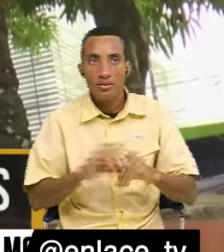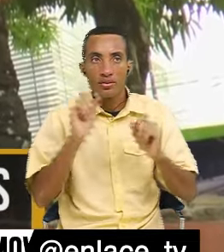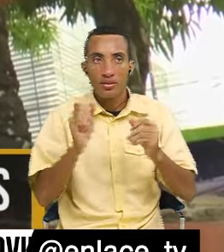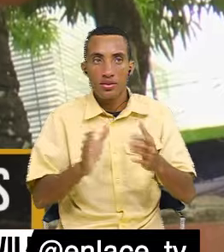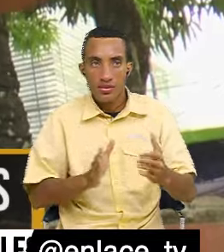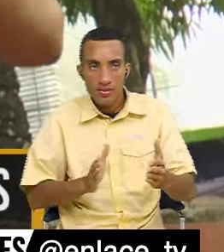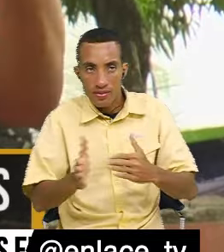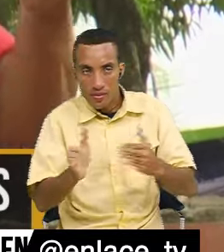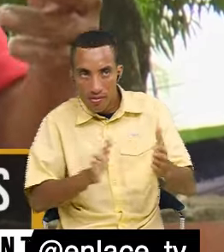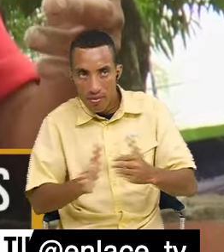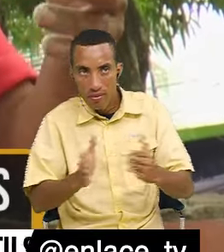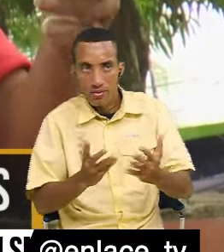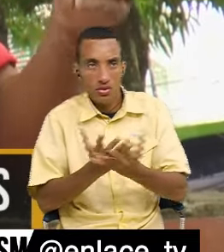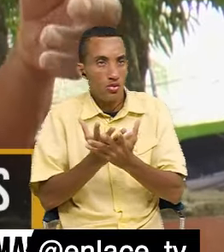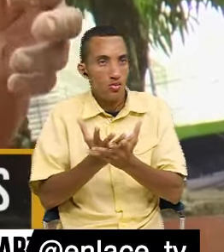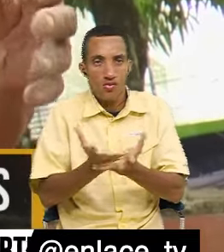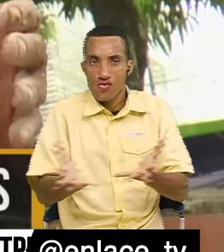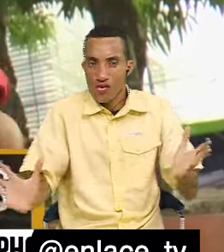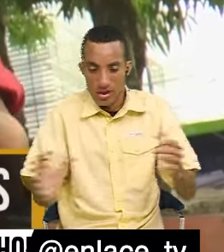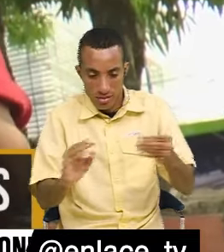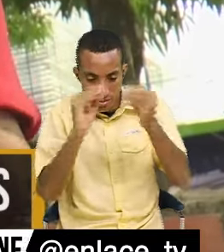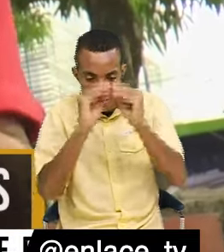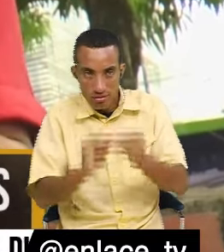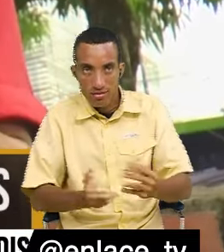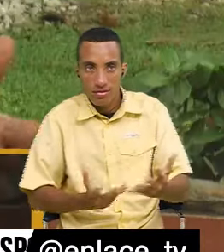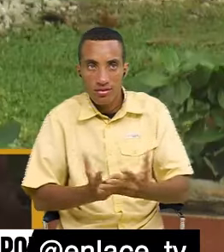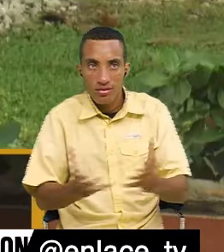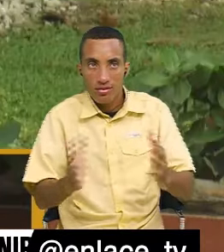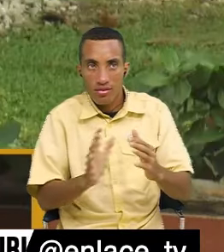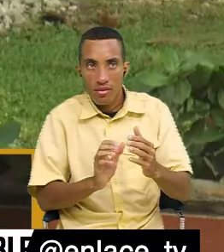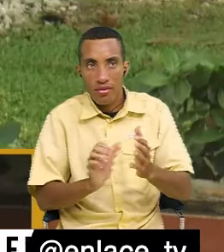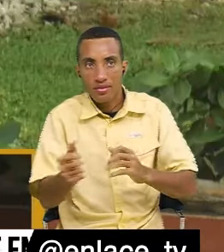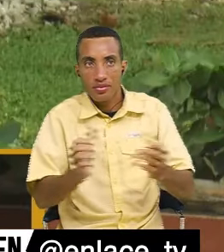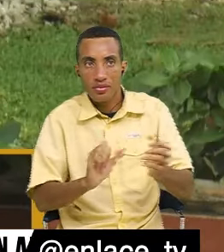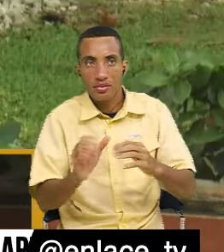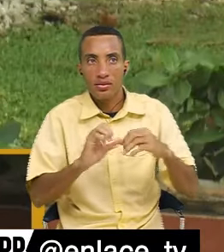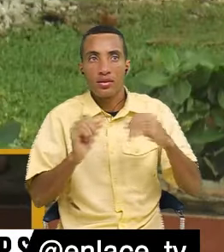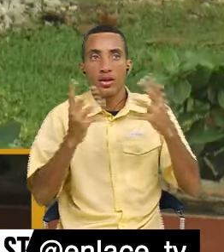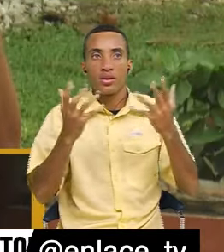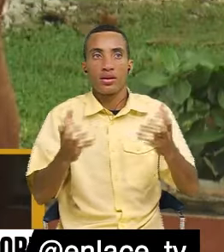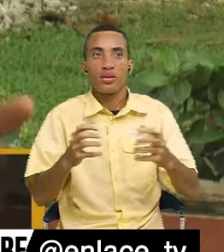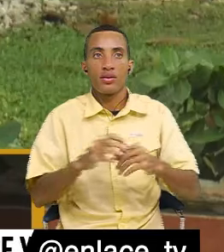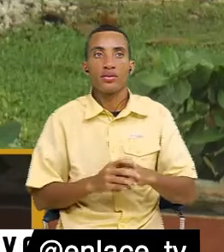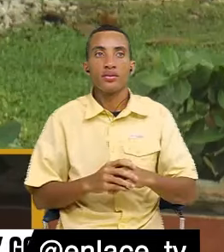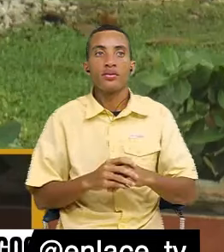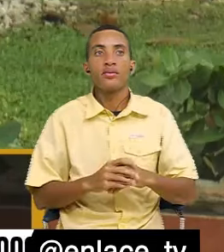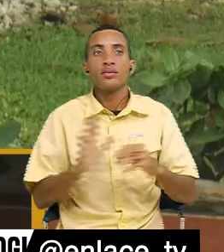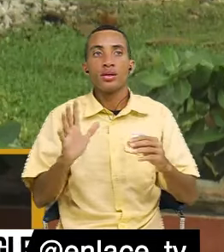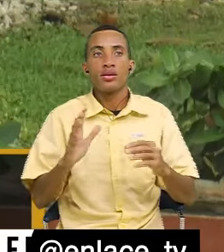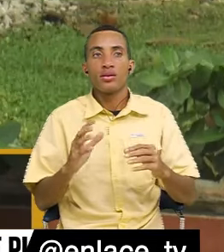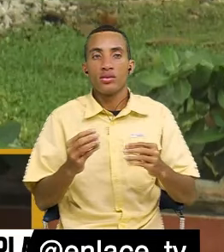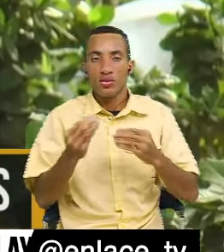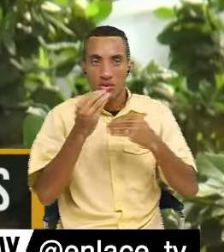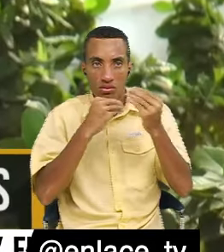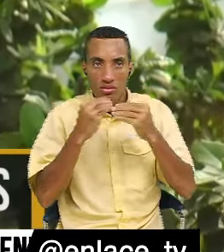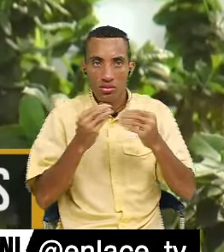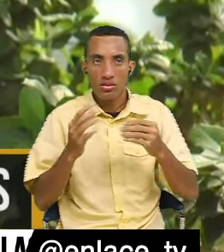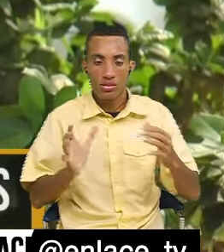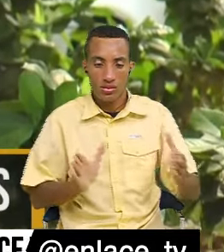moldear todo lo que se le cruce por la mente o por los ojos. Más todo lo tradicional que quiero yo es para preparar alimentaciones, como las